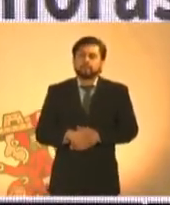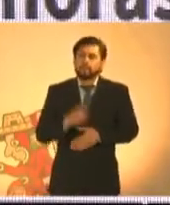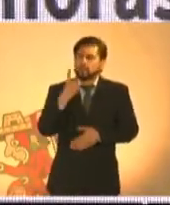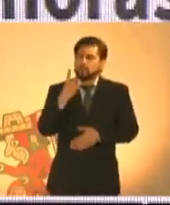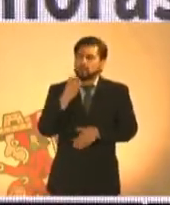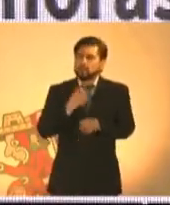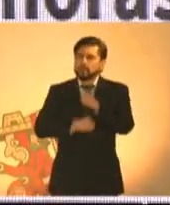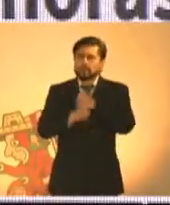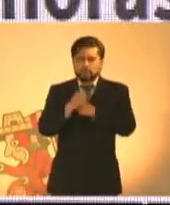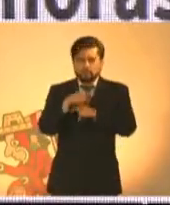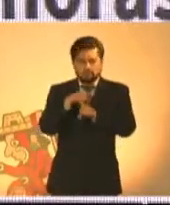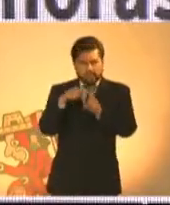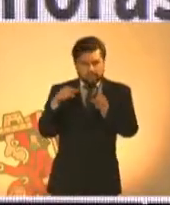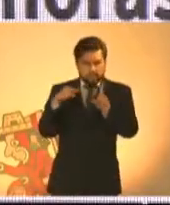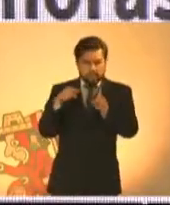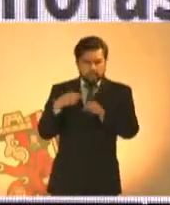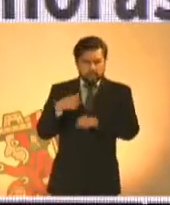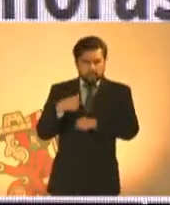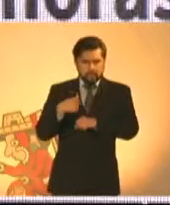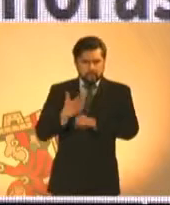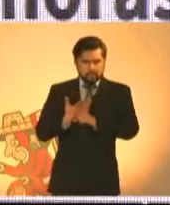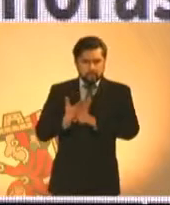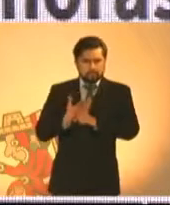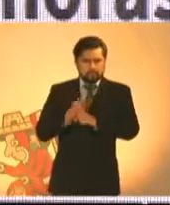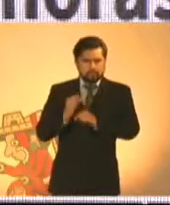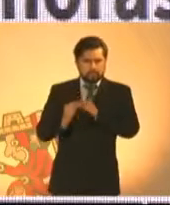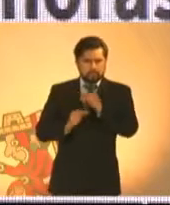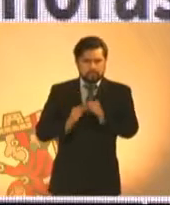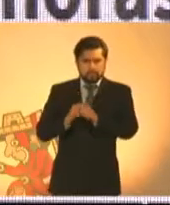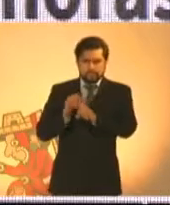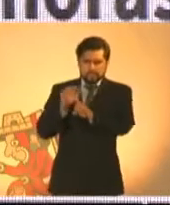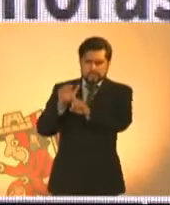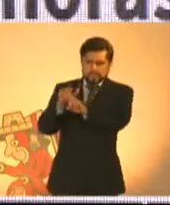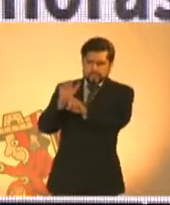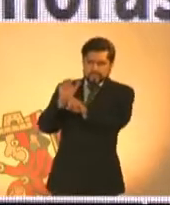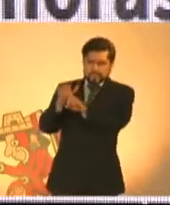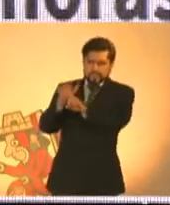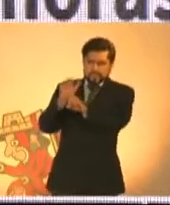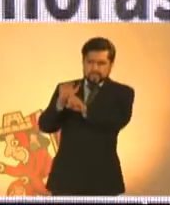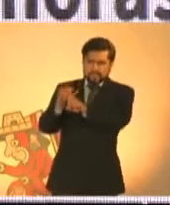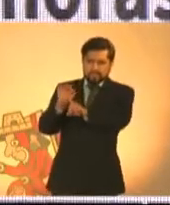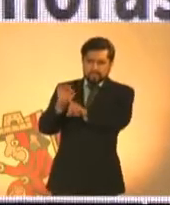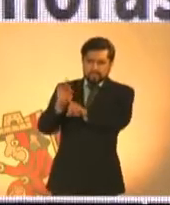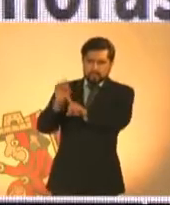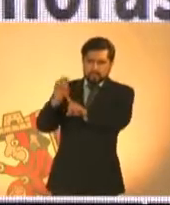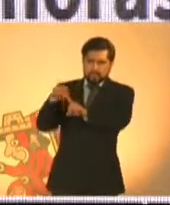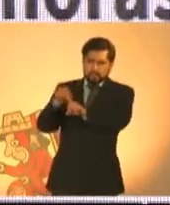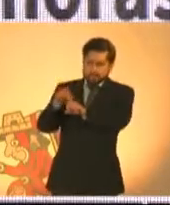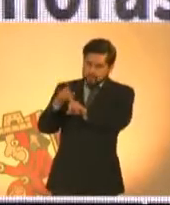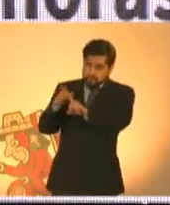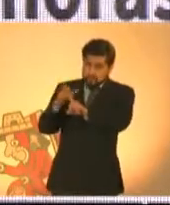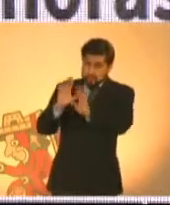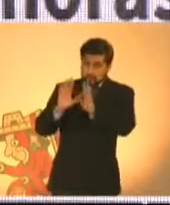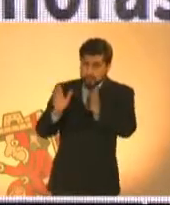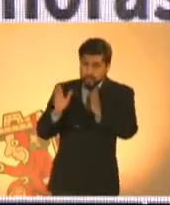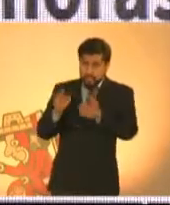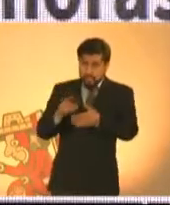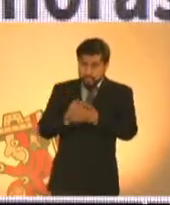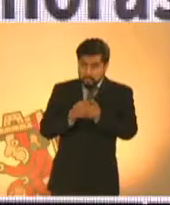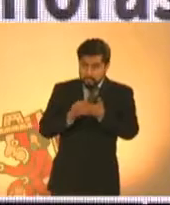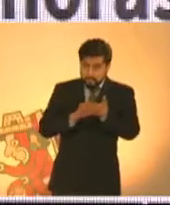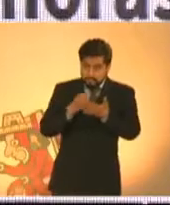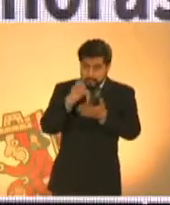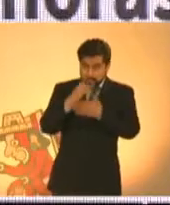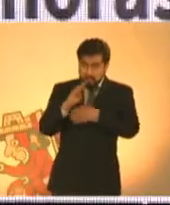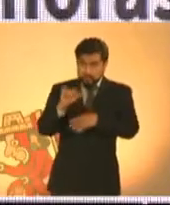medio empecé a presionar a término diciendo has escrito sobre bolívar y no